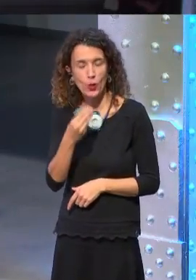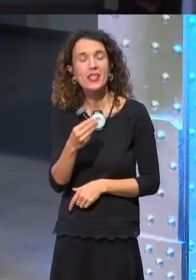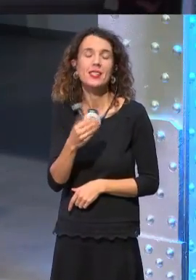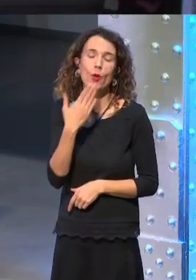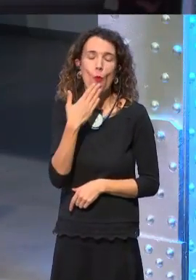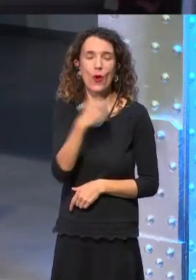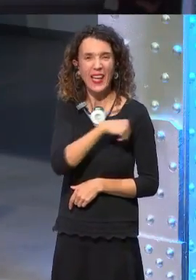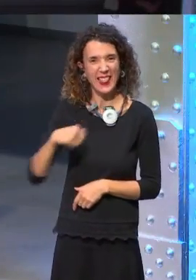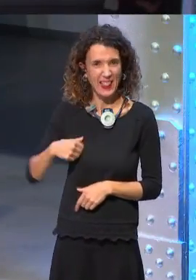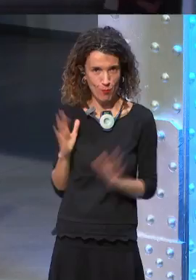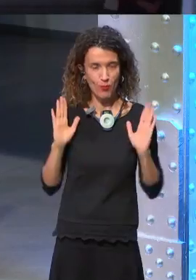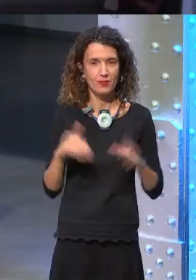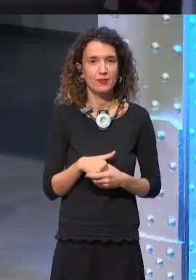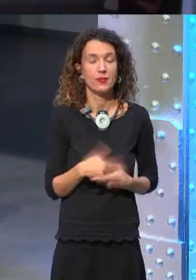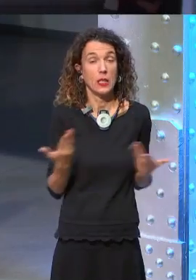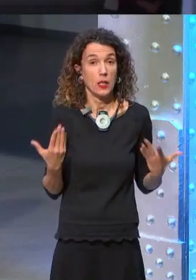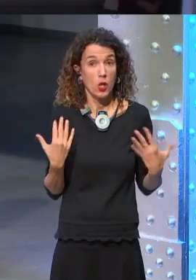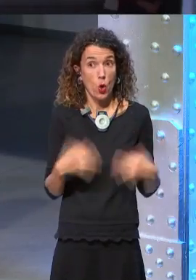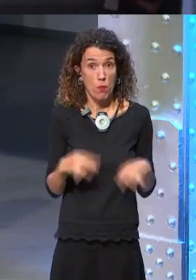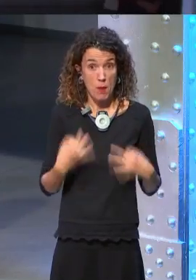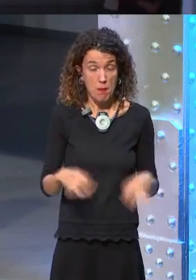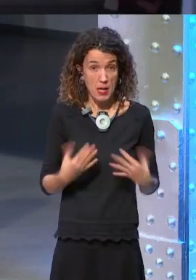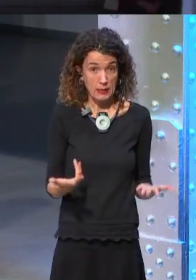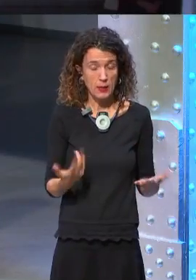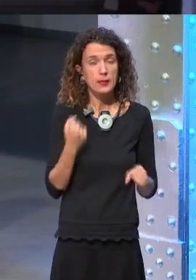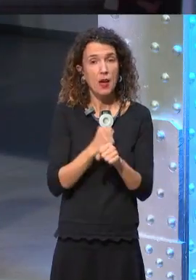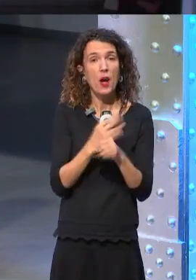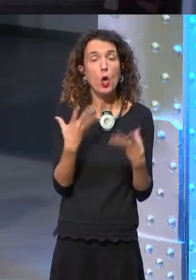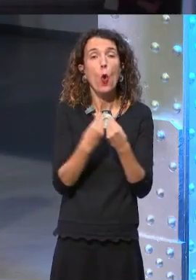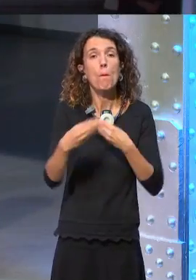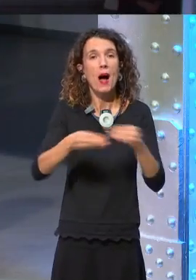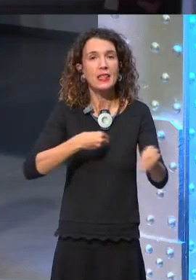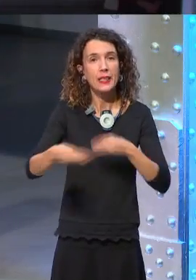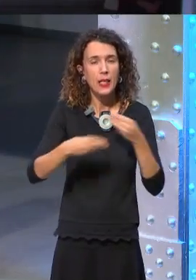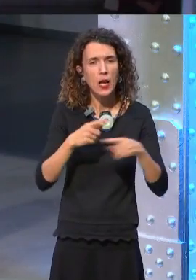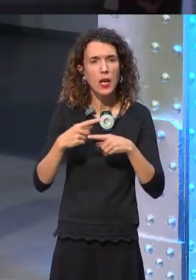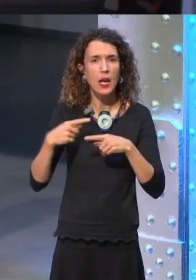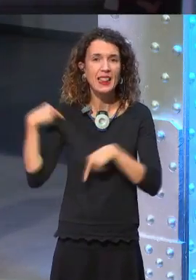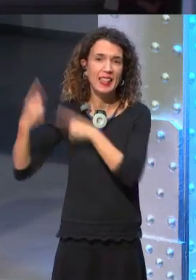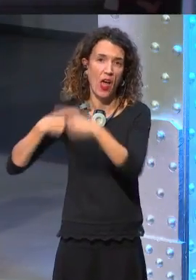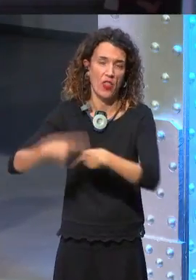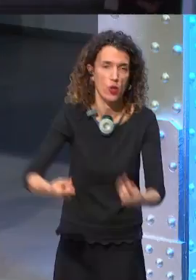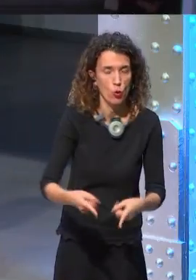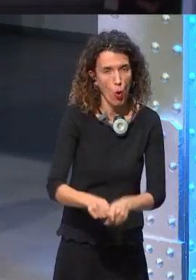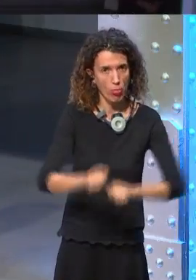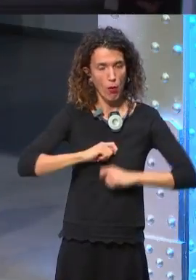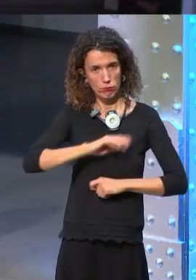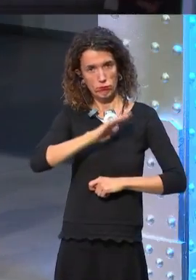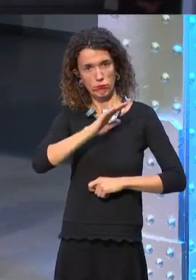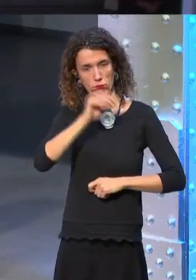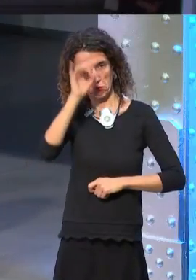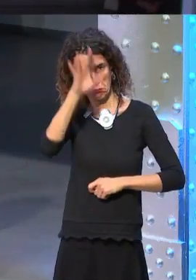Intimidad. Muy bonito. Bueno, pues generalmente trabajas con materiales muy tradicionales y eso me ha parecido muy sorprendente